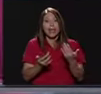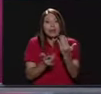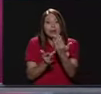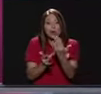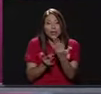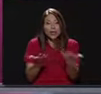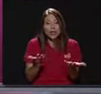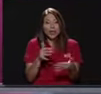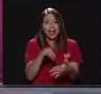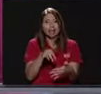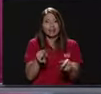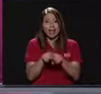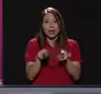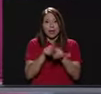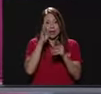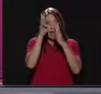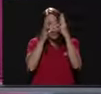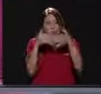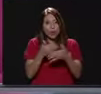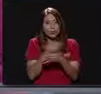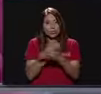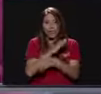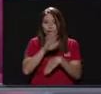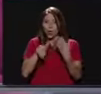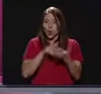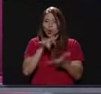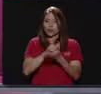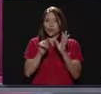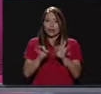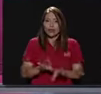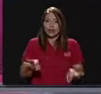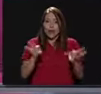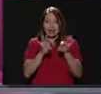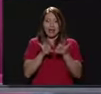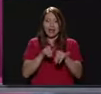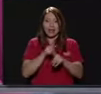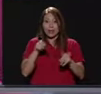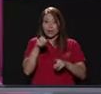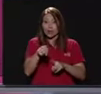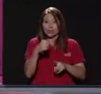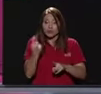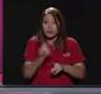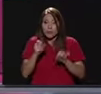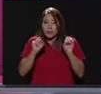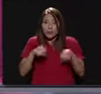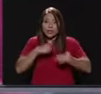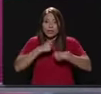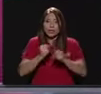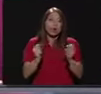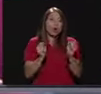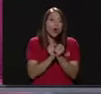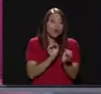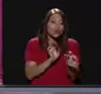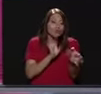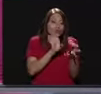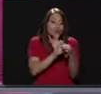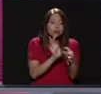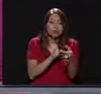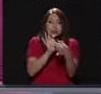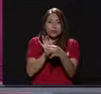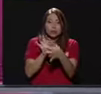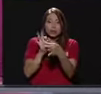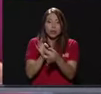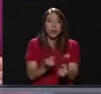las tecnologías, también la innovación, todo eso entra a ser clave. Pero eso lo podemos hacer solo si hacemos esos vínculos públicos